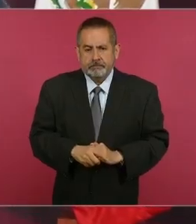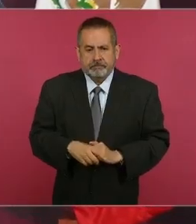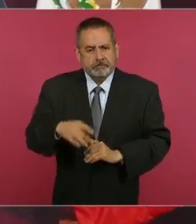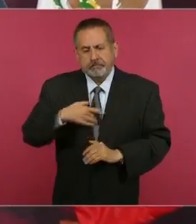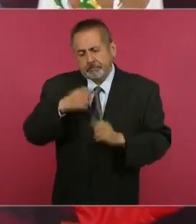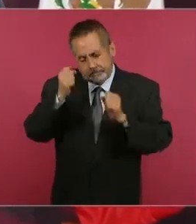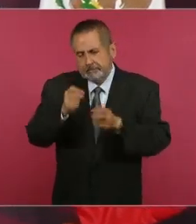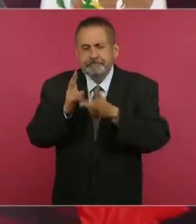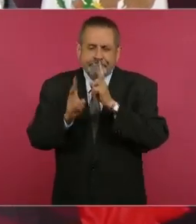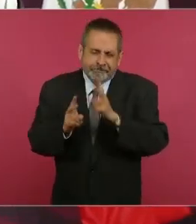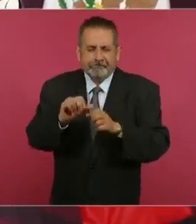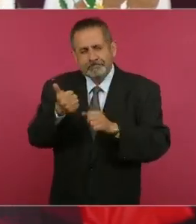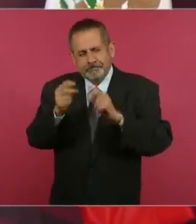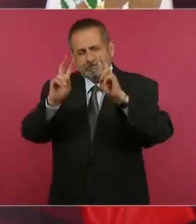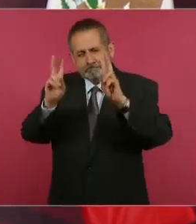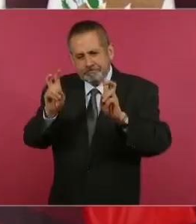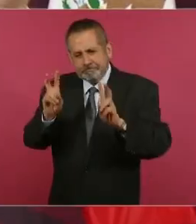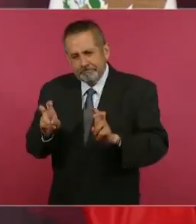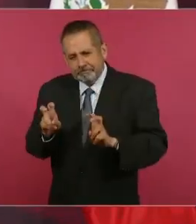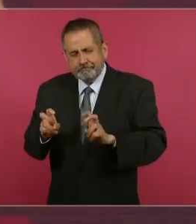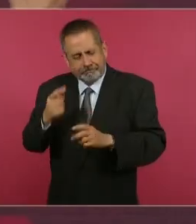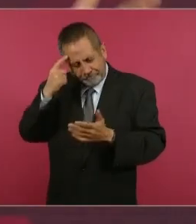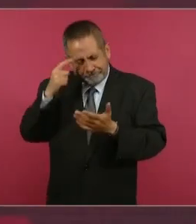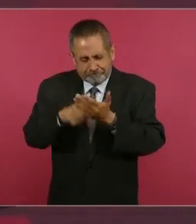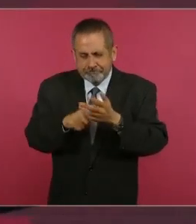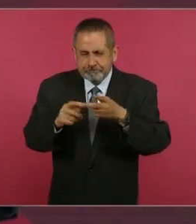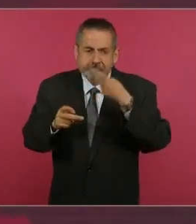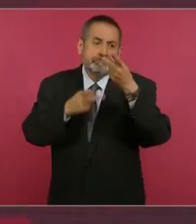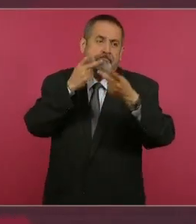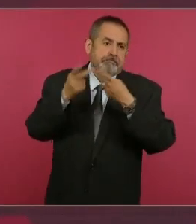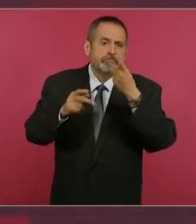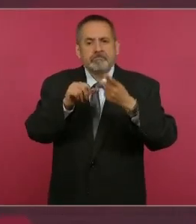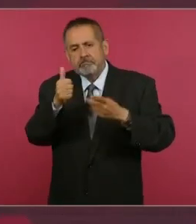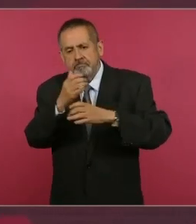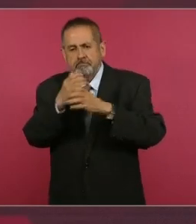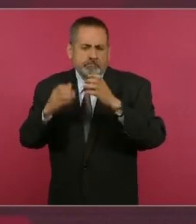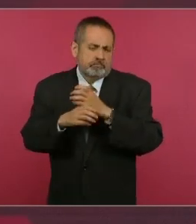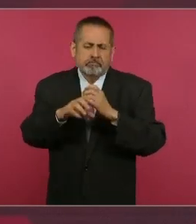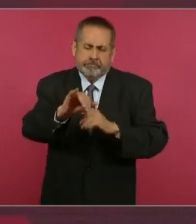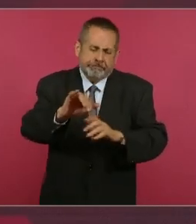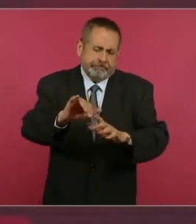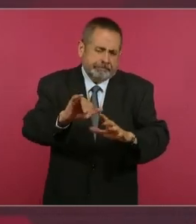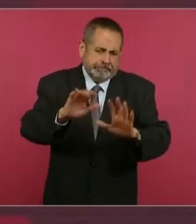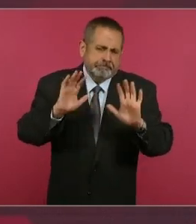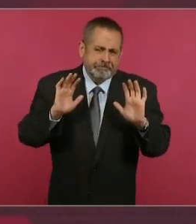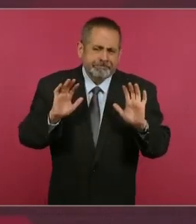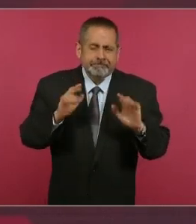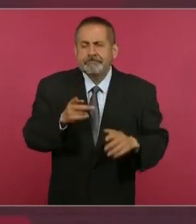Seguramente vamos a hablar de otros temas, van a salir temas, pero